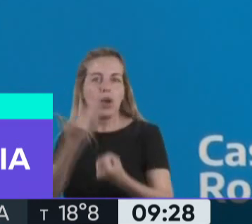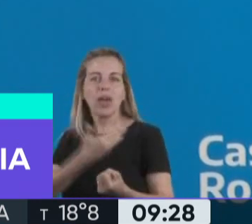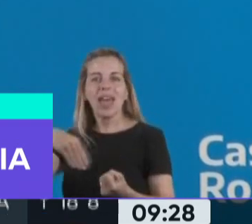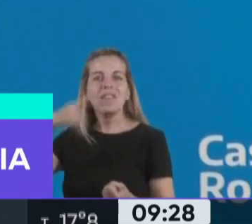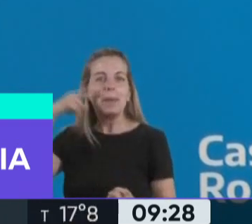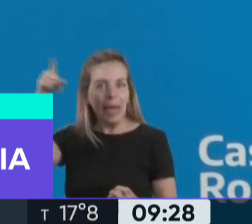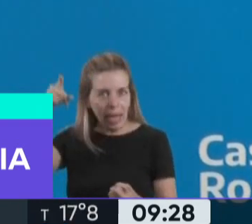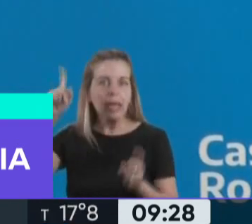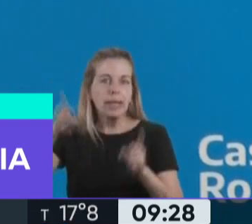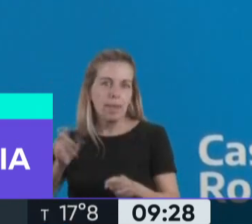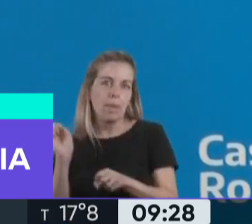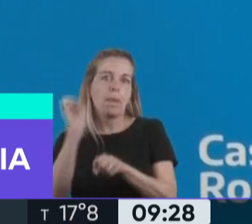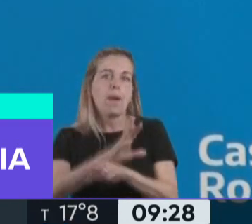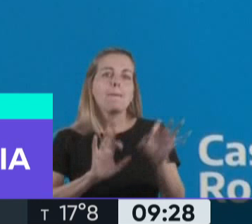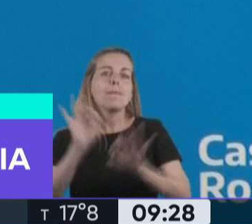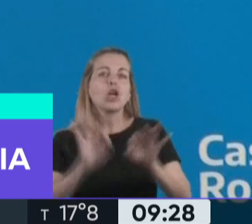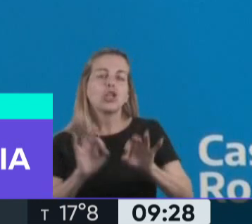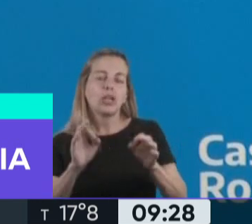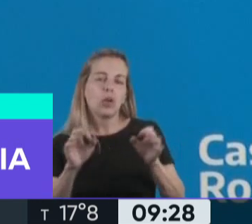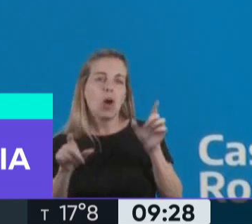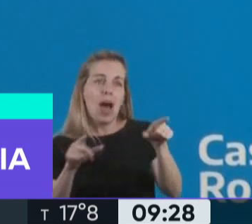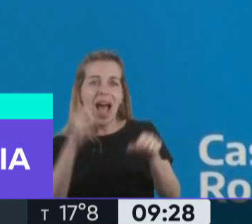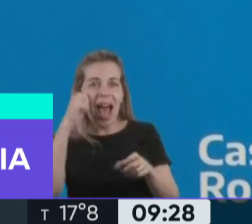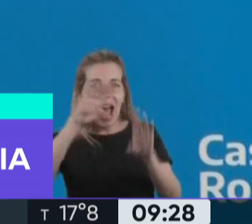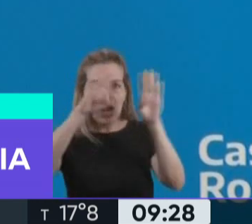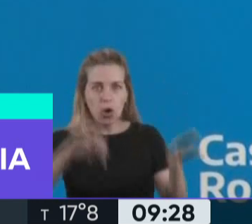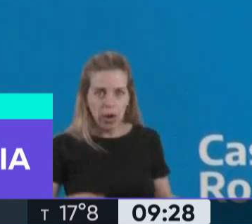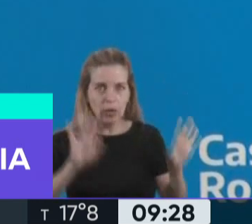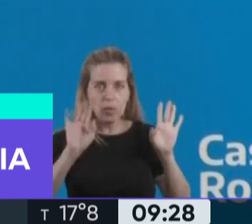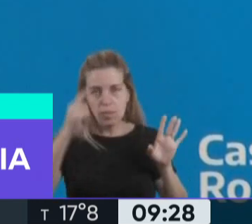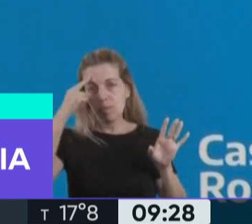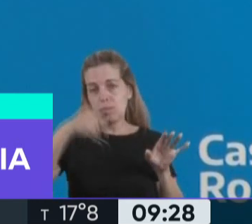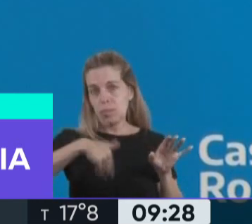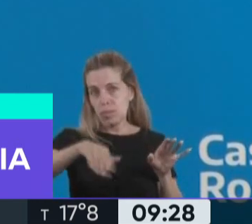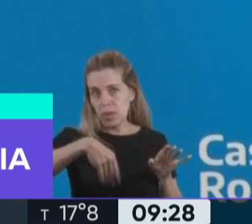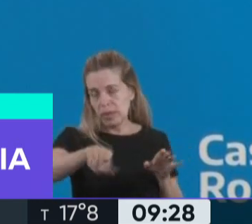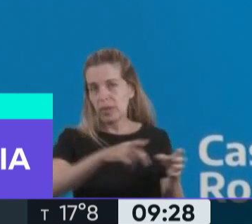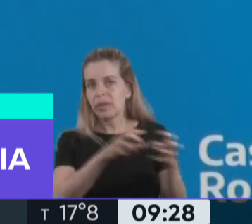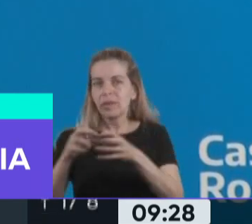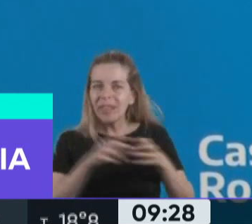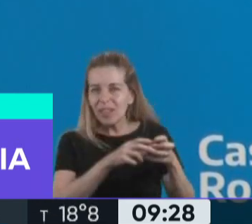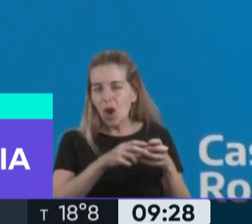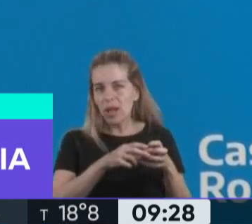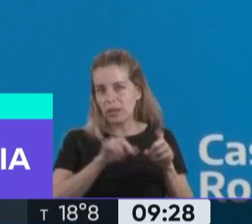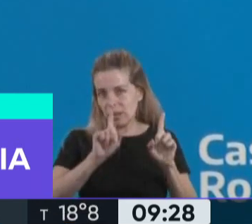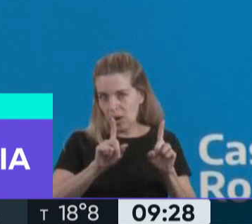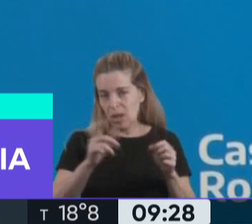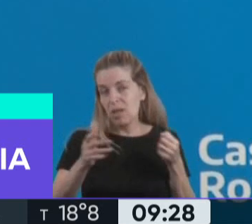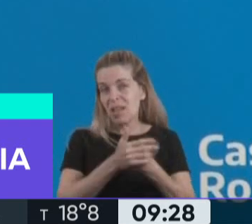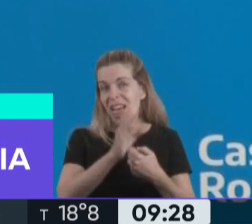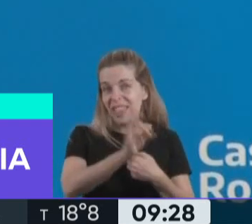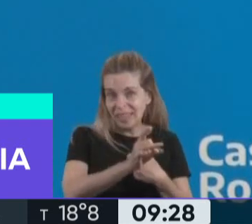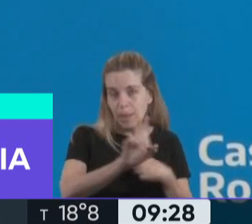que también va a volver al Congreso. Entendemos que esto sucederá en la extensión de las sesiones ordinarias que tenemos ahora hasta diciembre o en